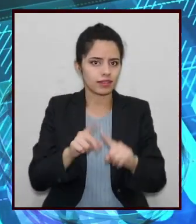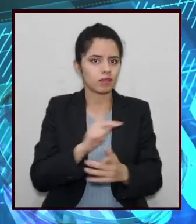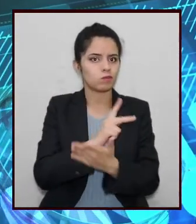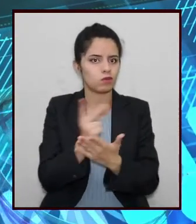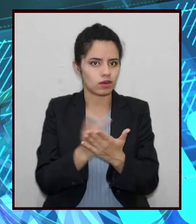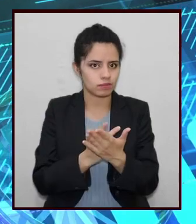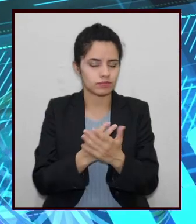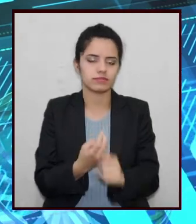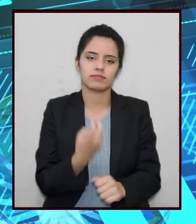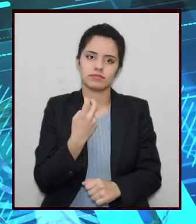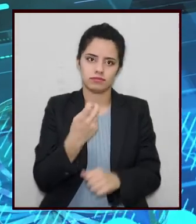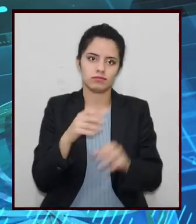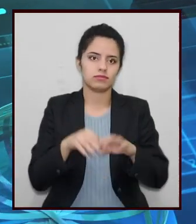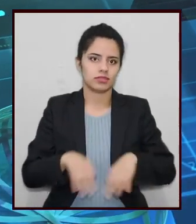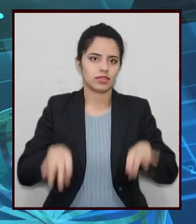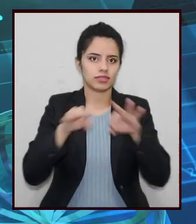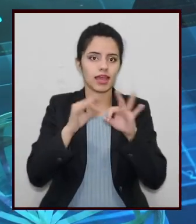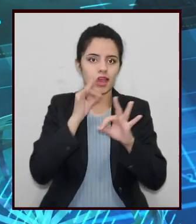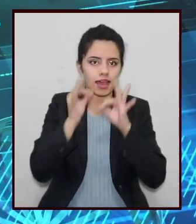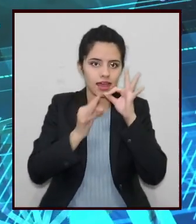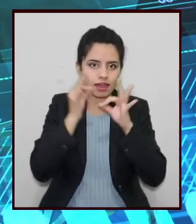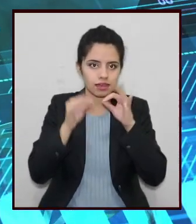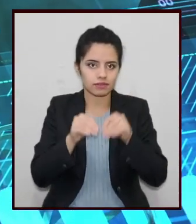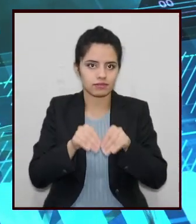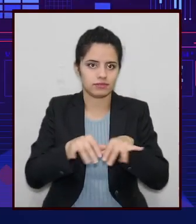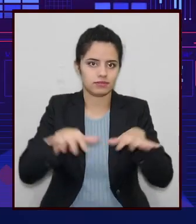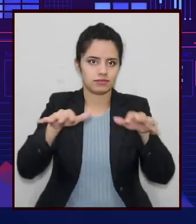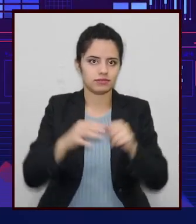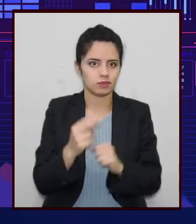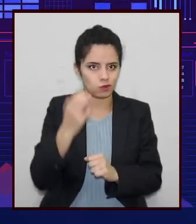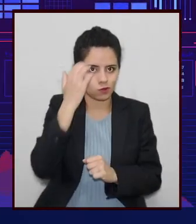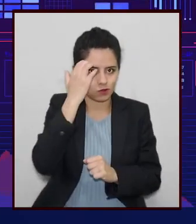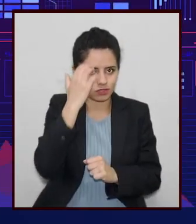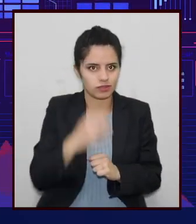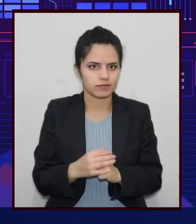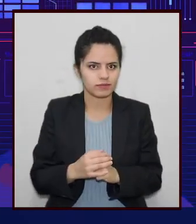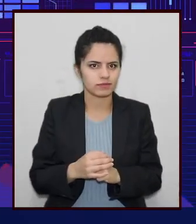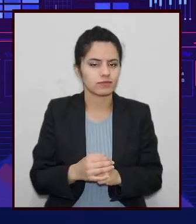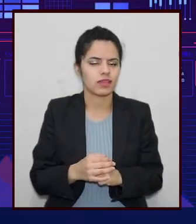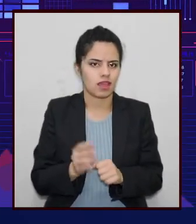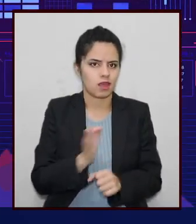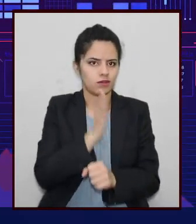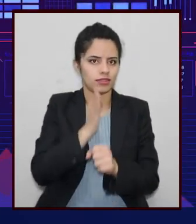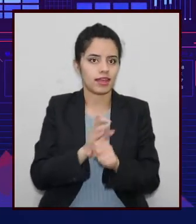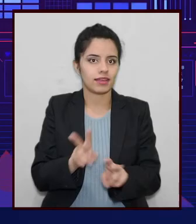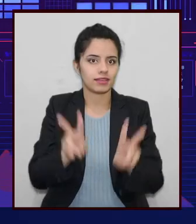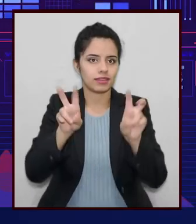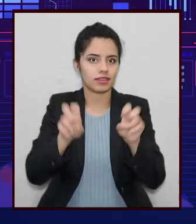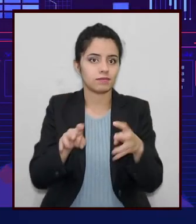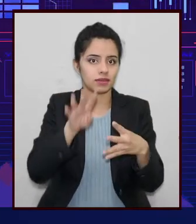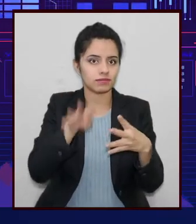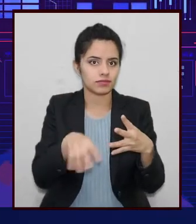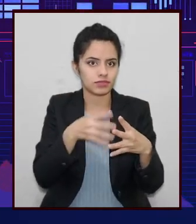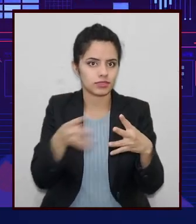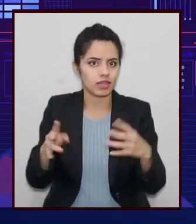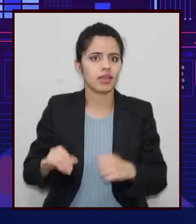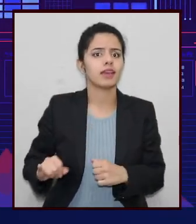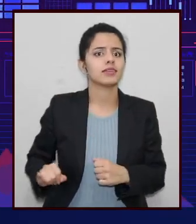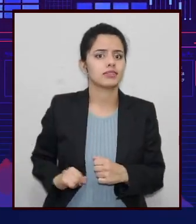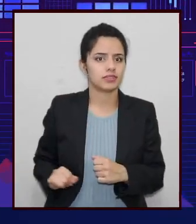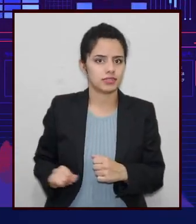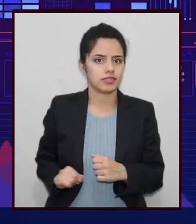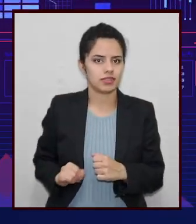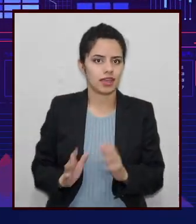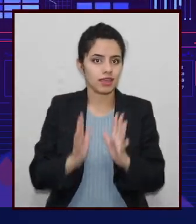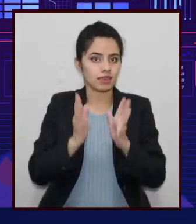software? Ahí la importancia de la publicidad y del éxito de la marca. Oye, como que este tema de hojas de cálculo está súper interesante. Ya que